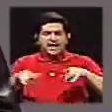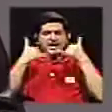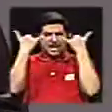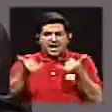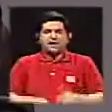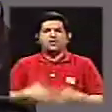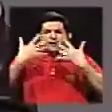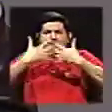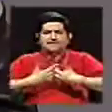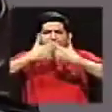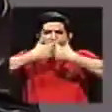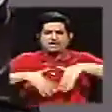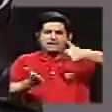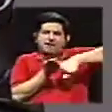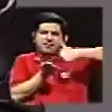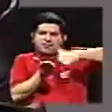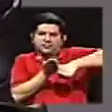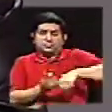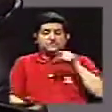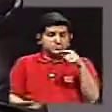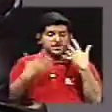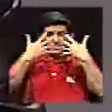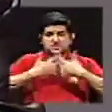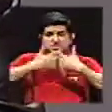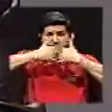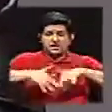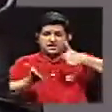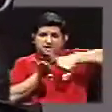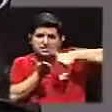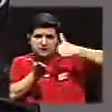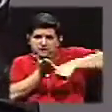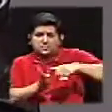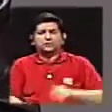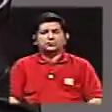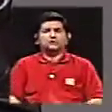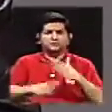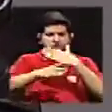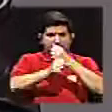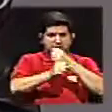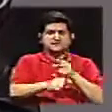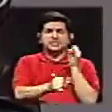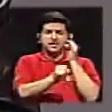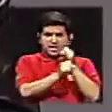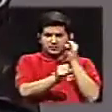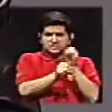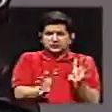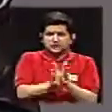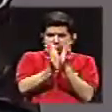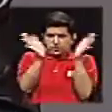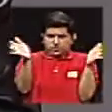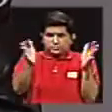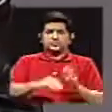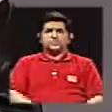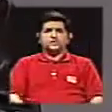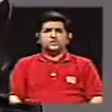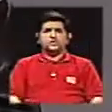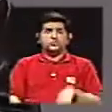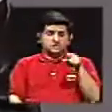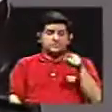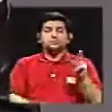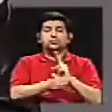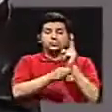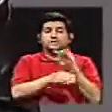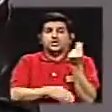ser una maquinaria electoral. Esa maquinaria electoral la hacen en las instituciones públicas, con